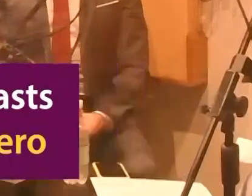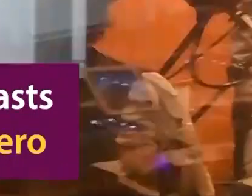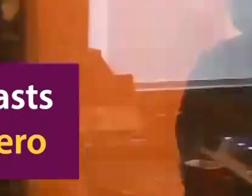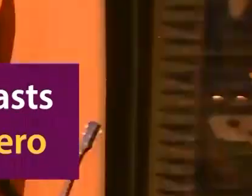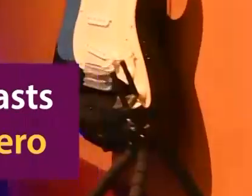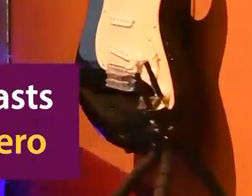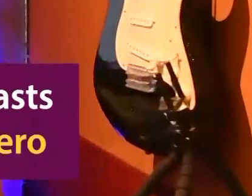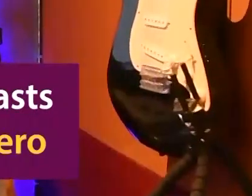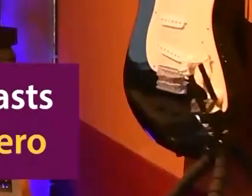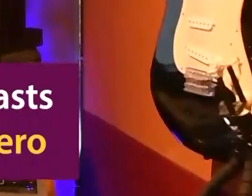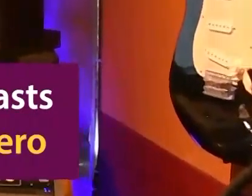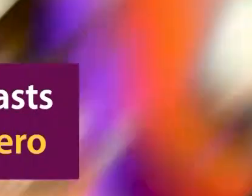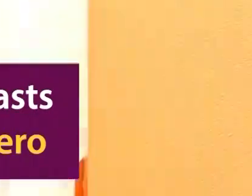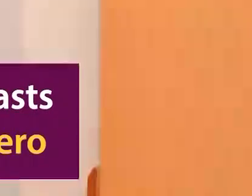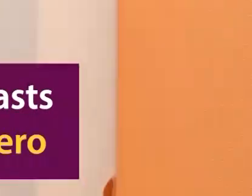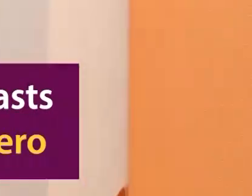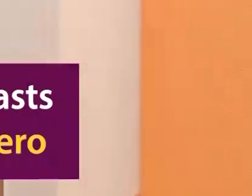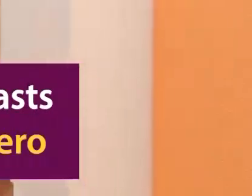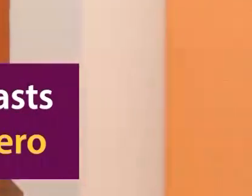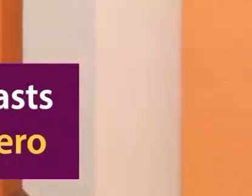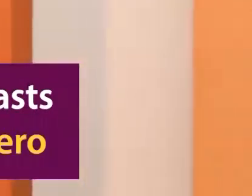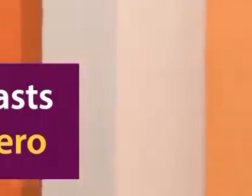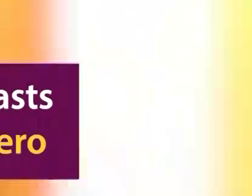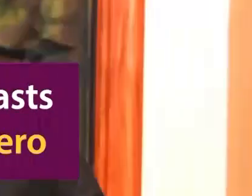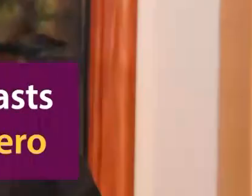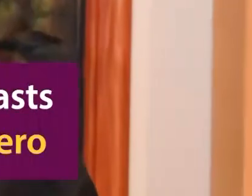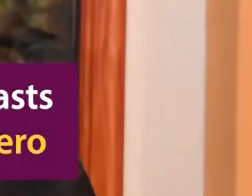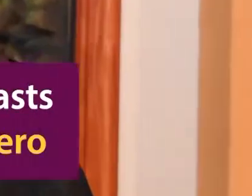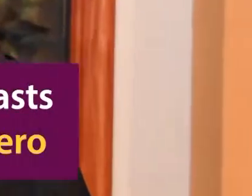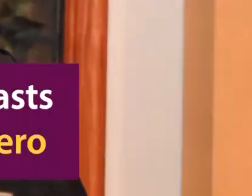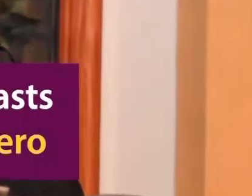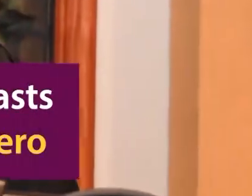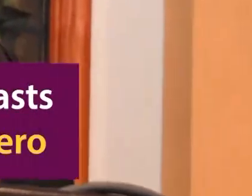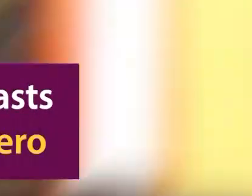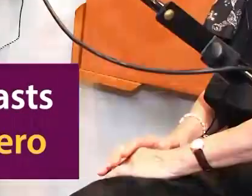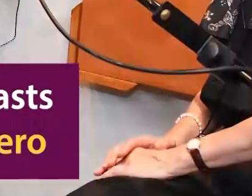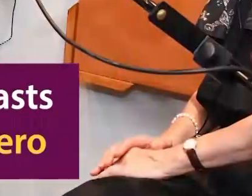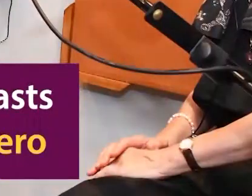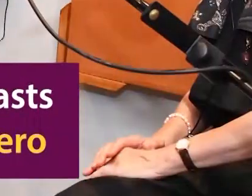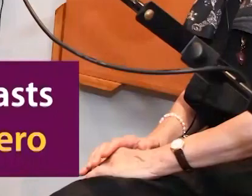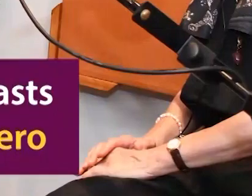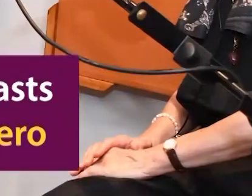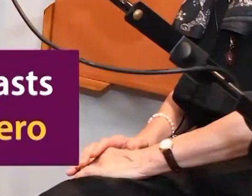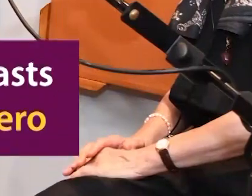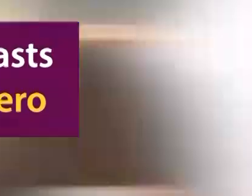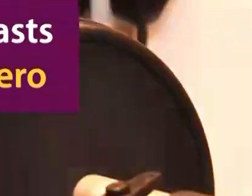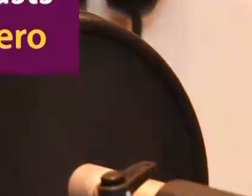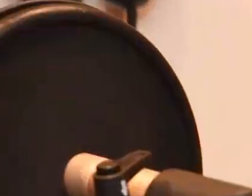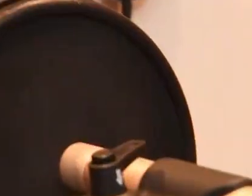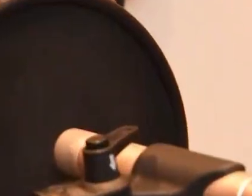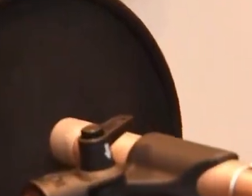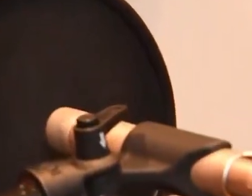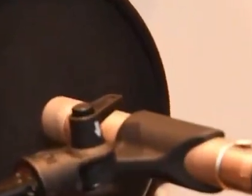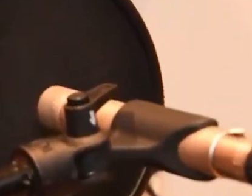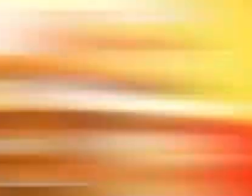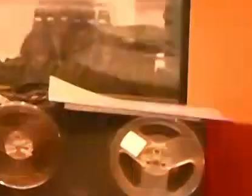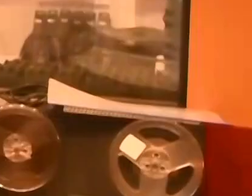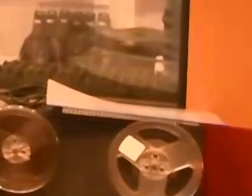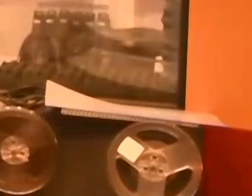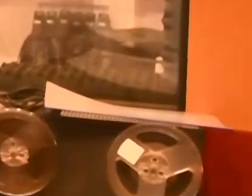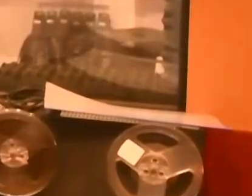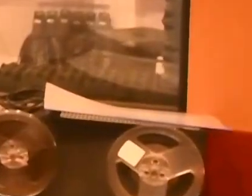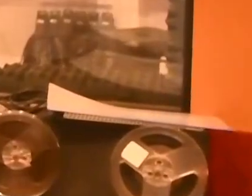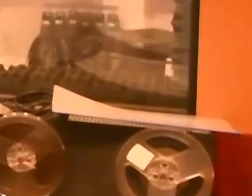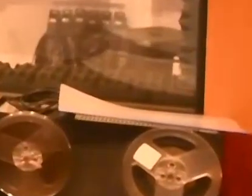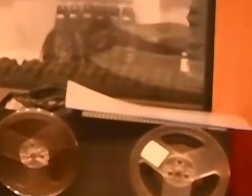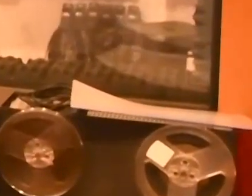En 4 episodios revisaremos y analizaremos casos concretos y discutiremos fallos reales con sus protagonistas.